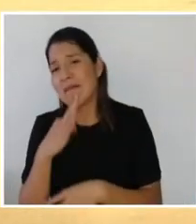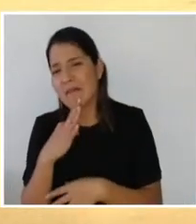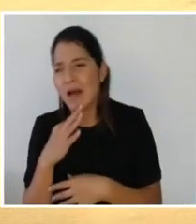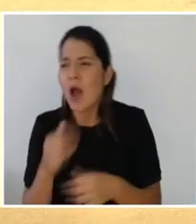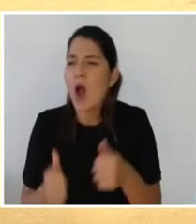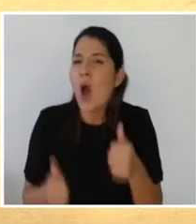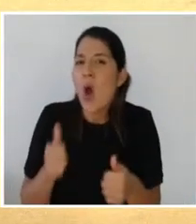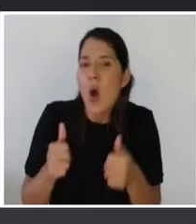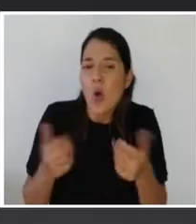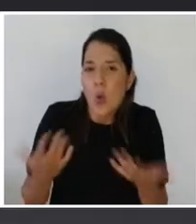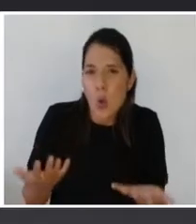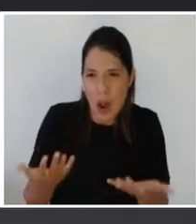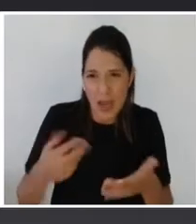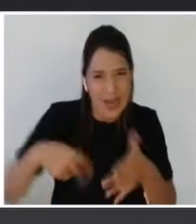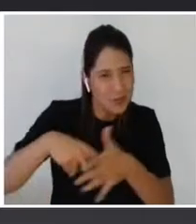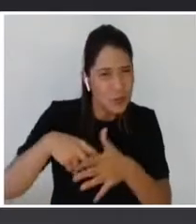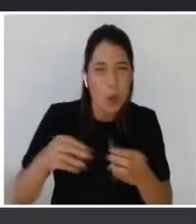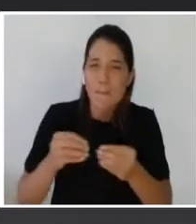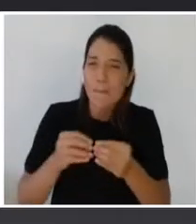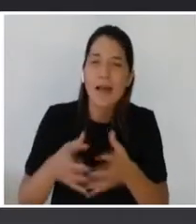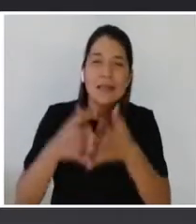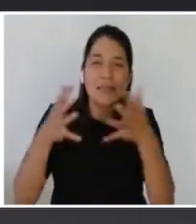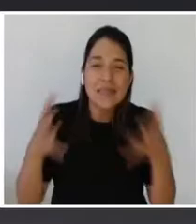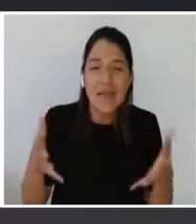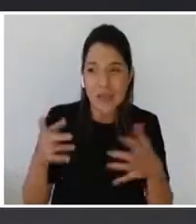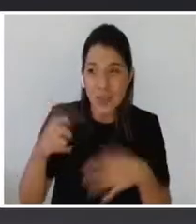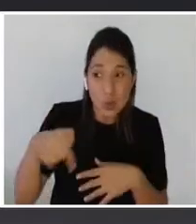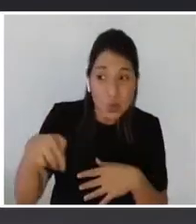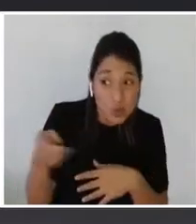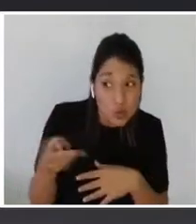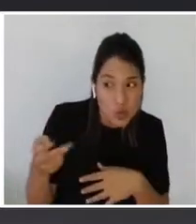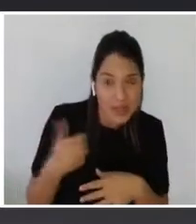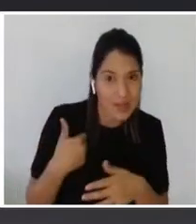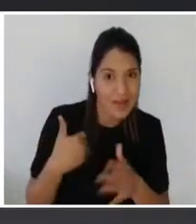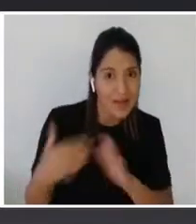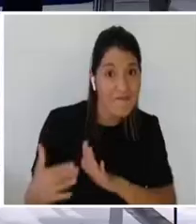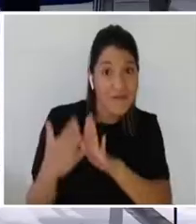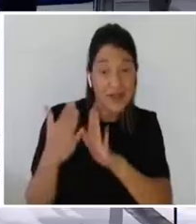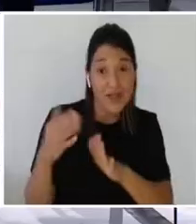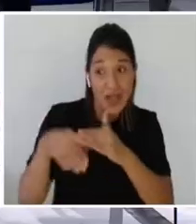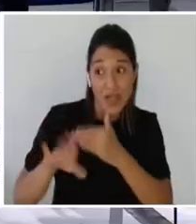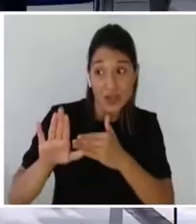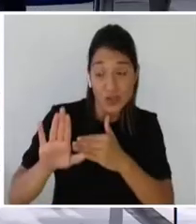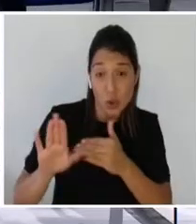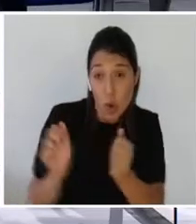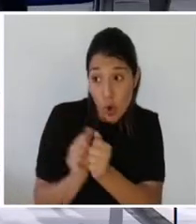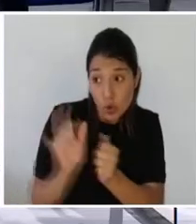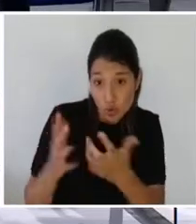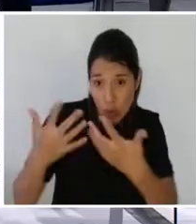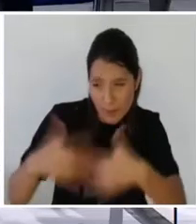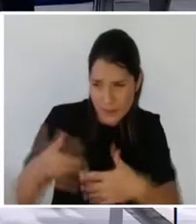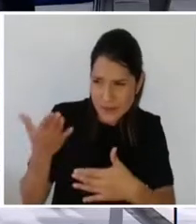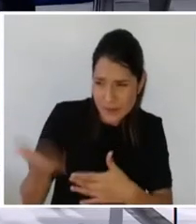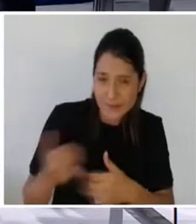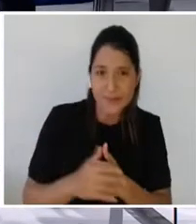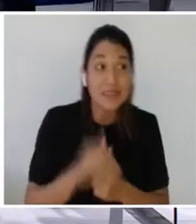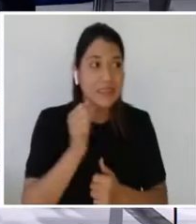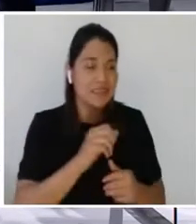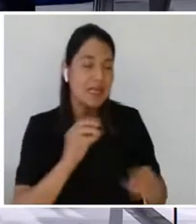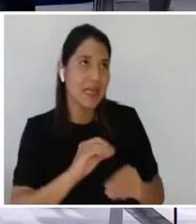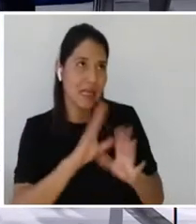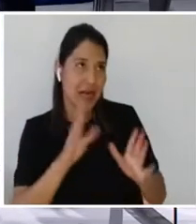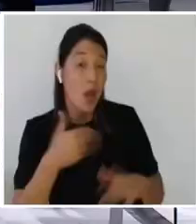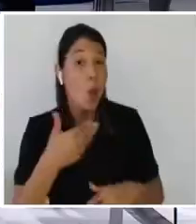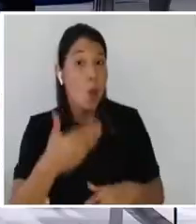el obstáculo más grande que han tenido que enfrentar a lo largo de sus emprendimientos? Empezamos con vos. Sí, claro que sí. Cuando yo inicié